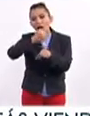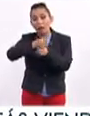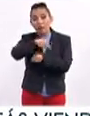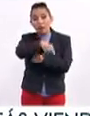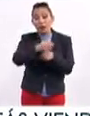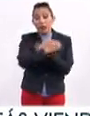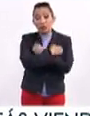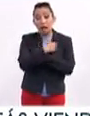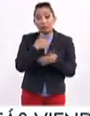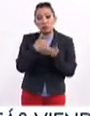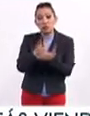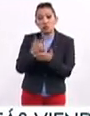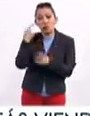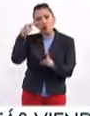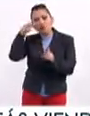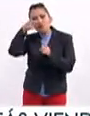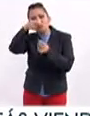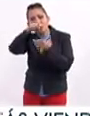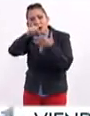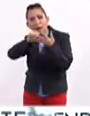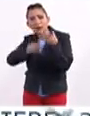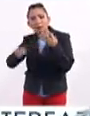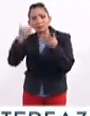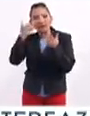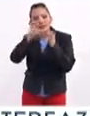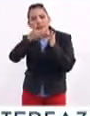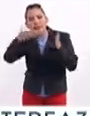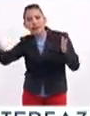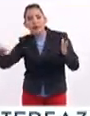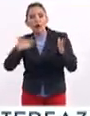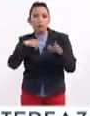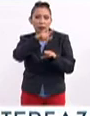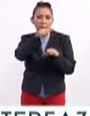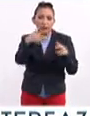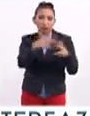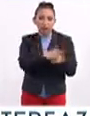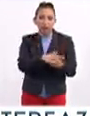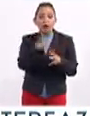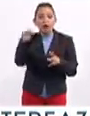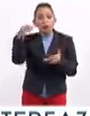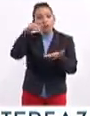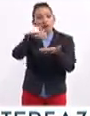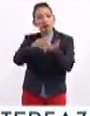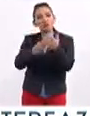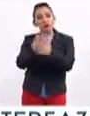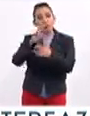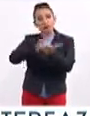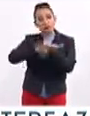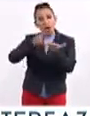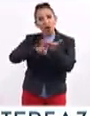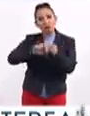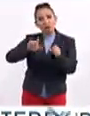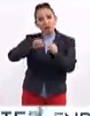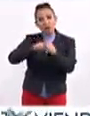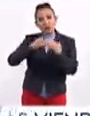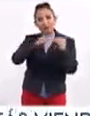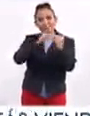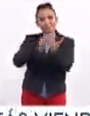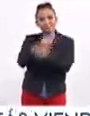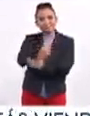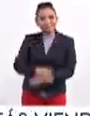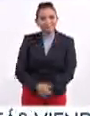que la educación ayuda a alcanzar los objetivos de una etapa de posconflicto mediante la inclusión de nuevos valores sociales y